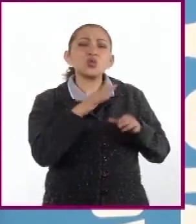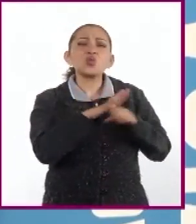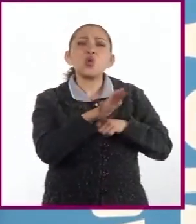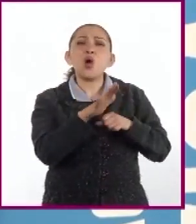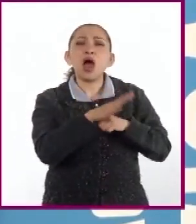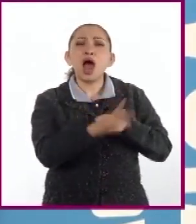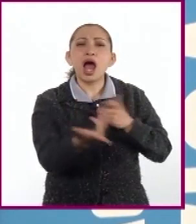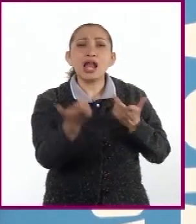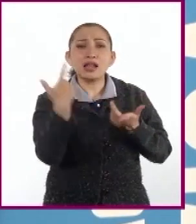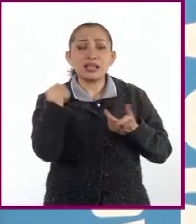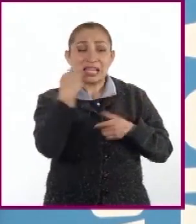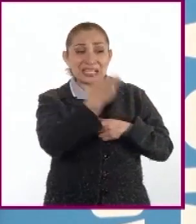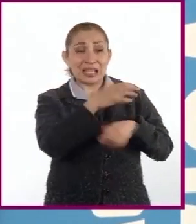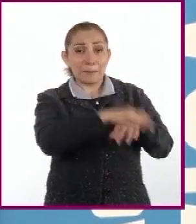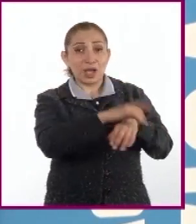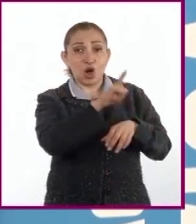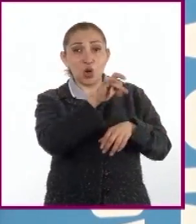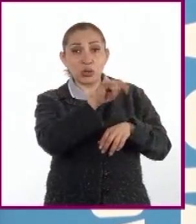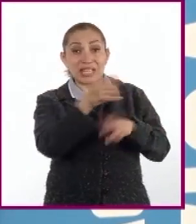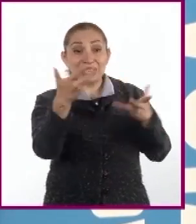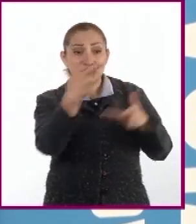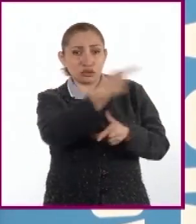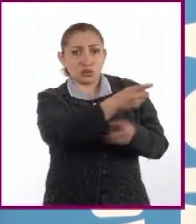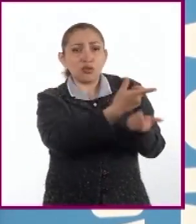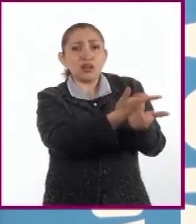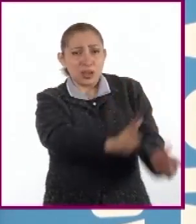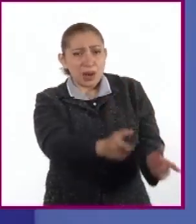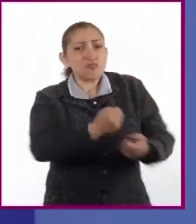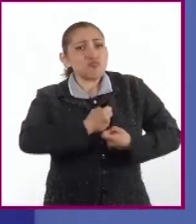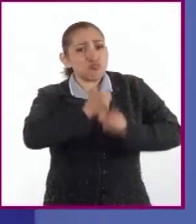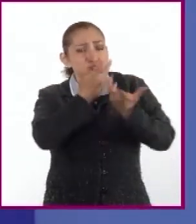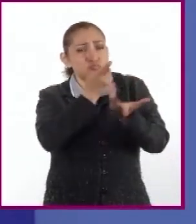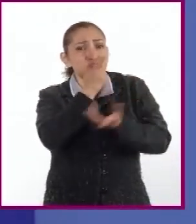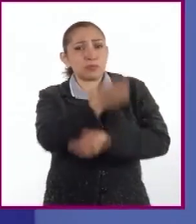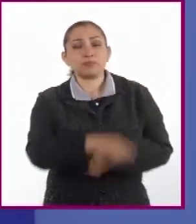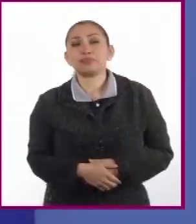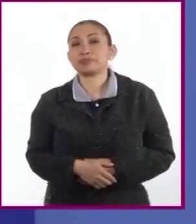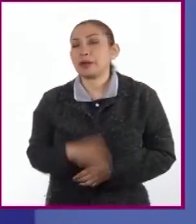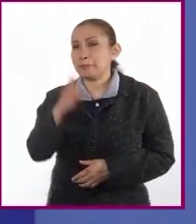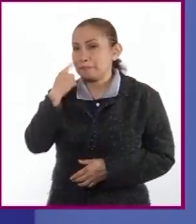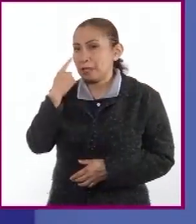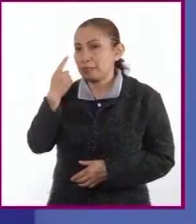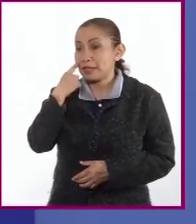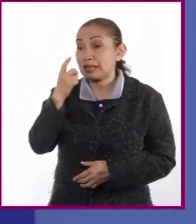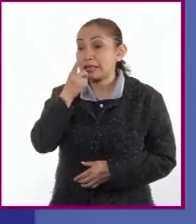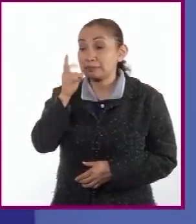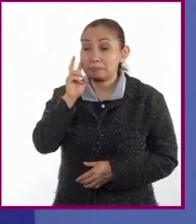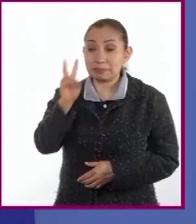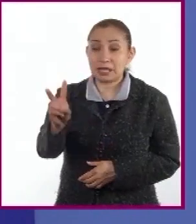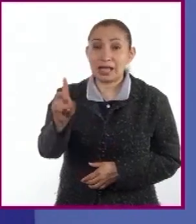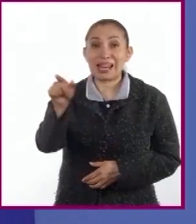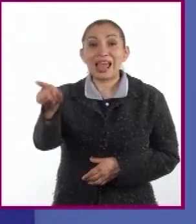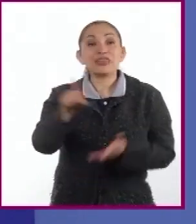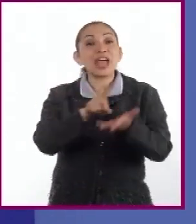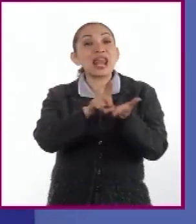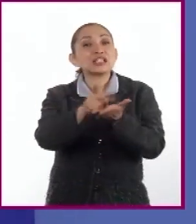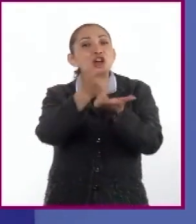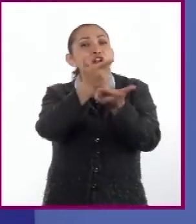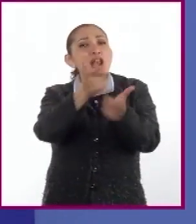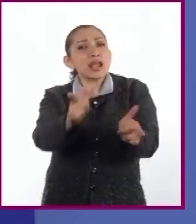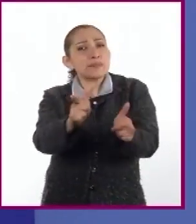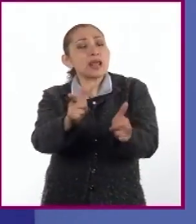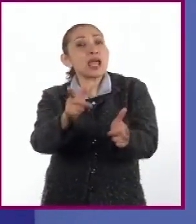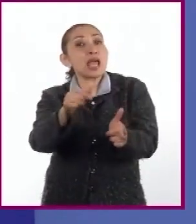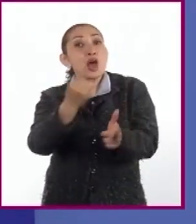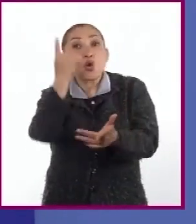el desafío del amigo de Luis al ejercer su derecho a la libertad? La situación planteada nos permite ver que el derecho a la libertad no